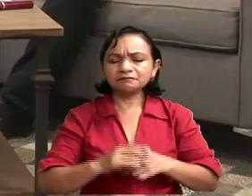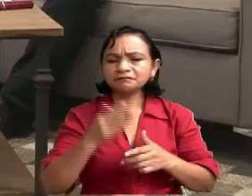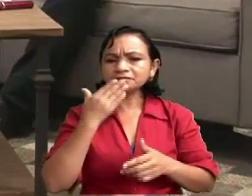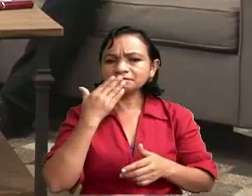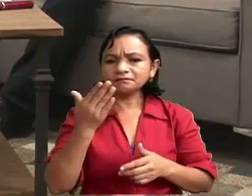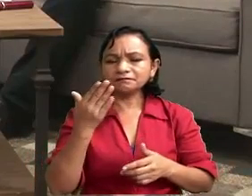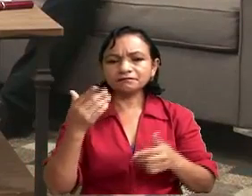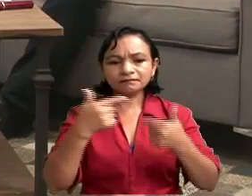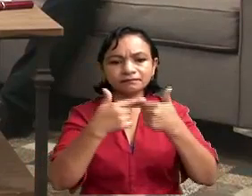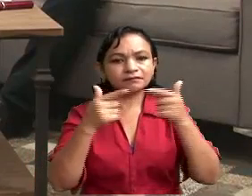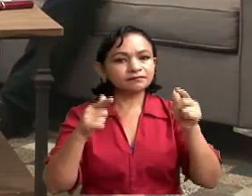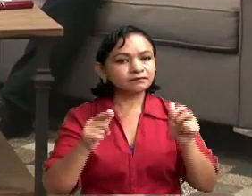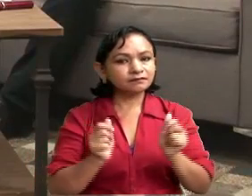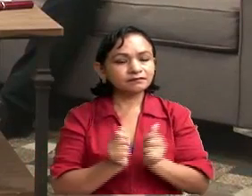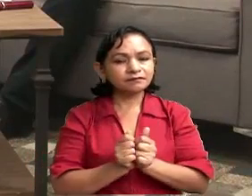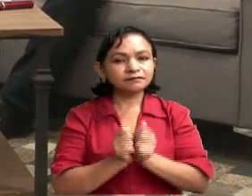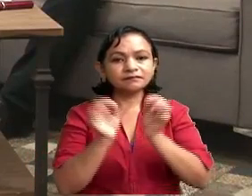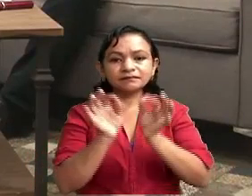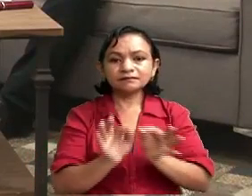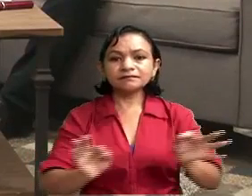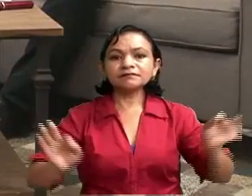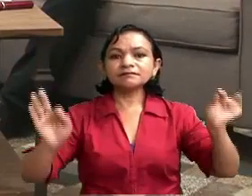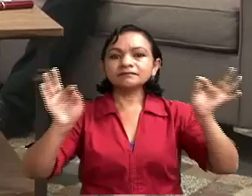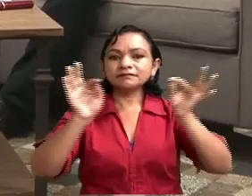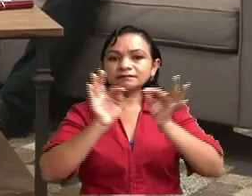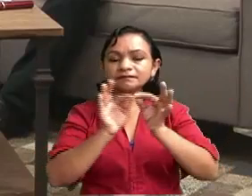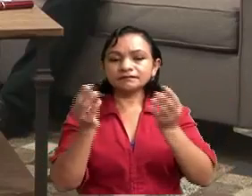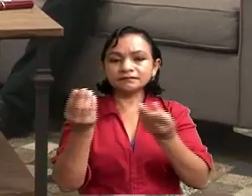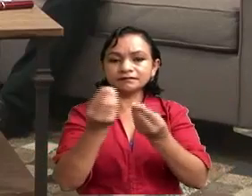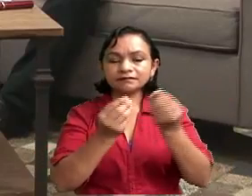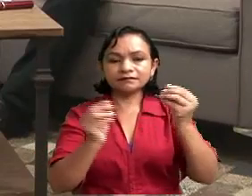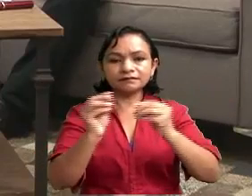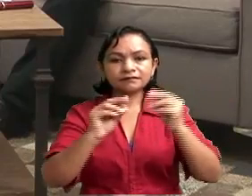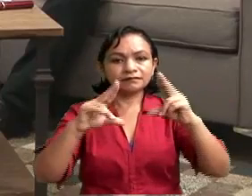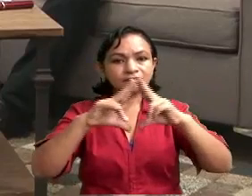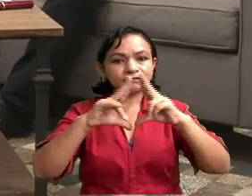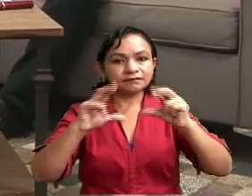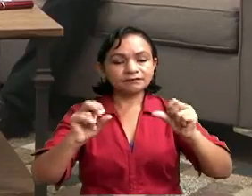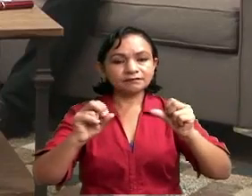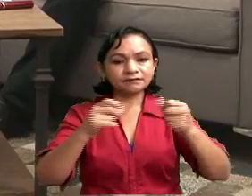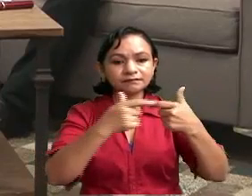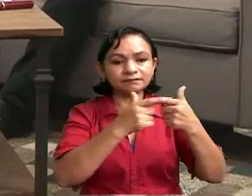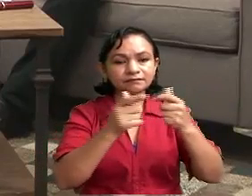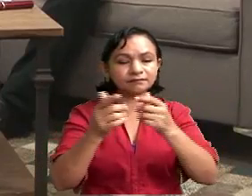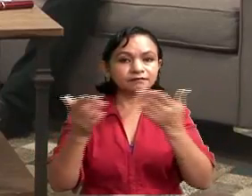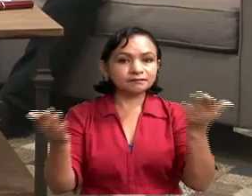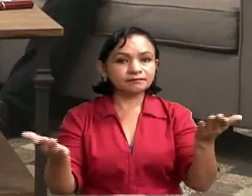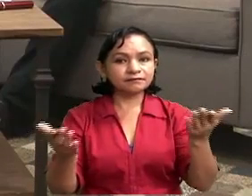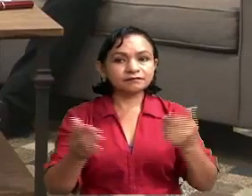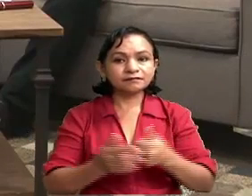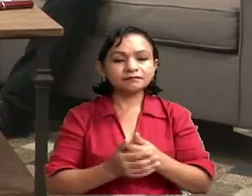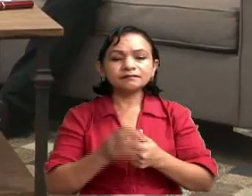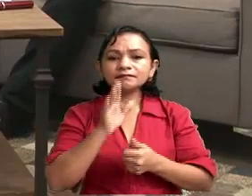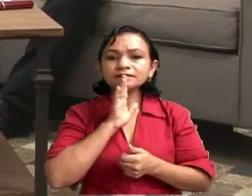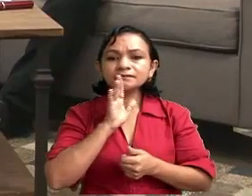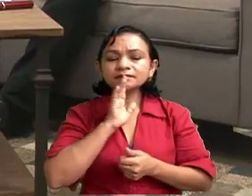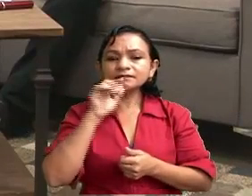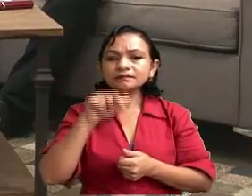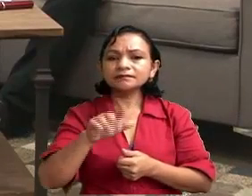es un sector vital para la economía nacional, el pequeño y mediano. Aquí estamos